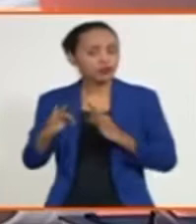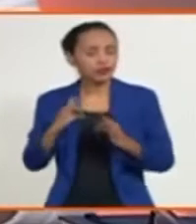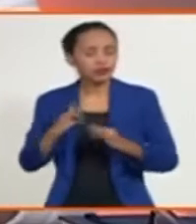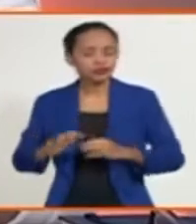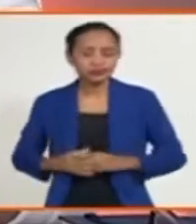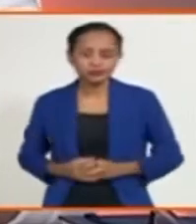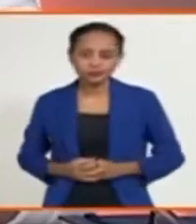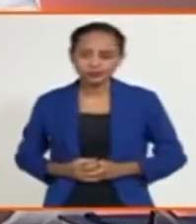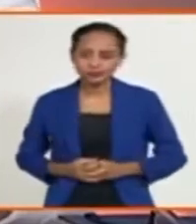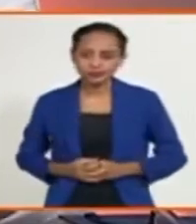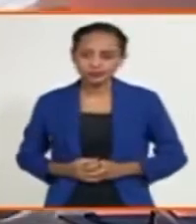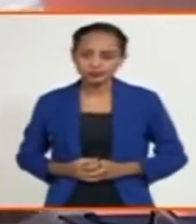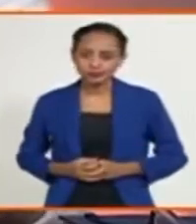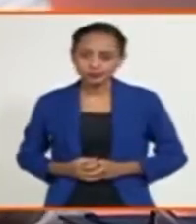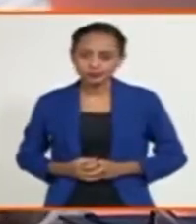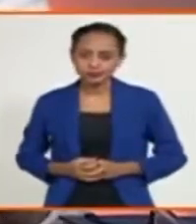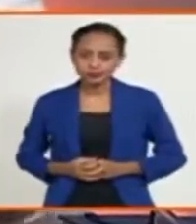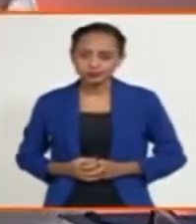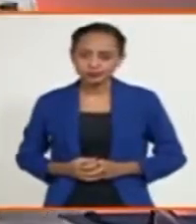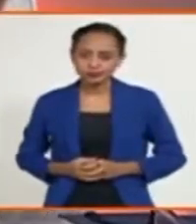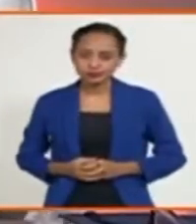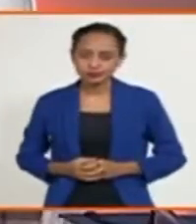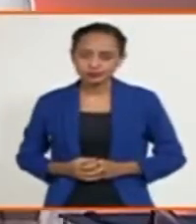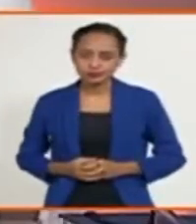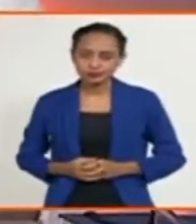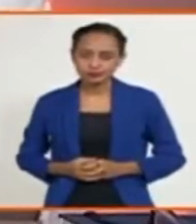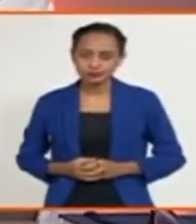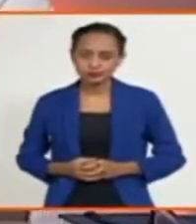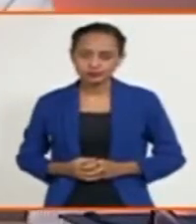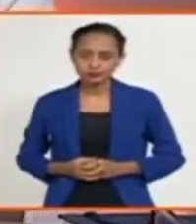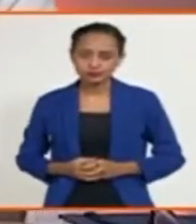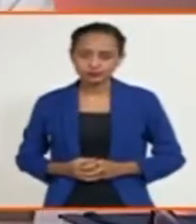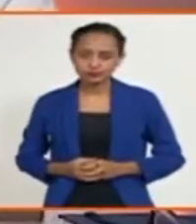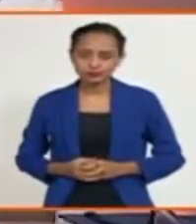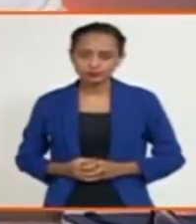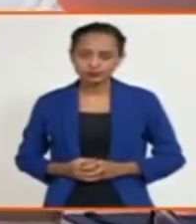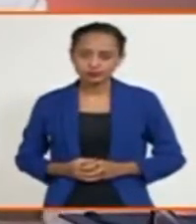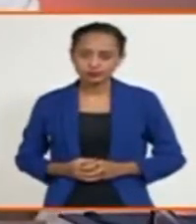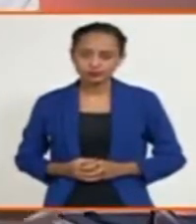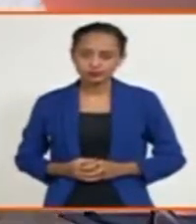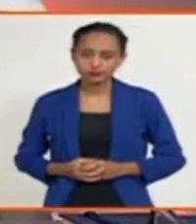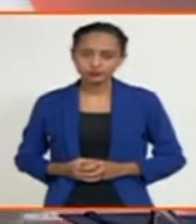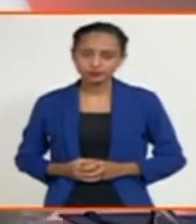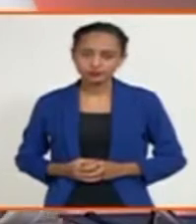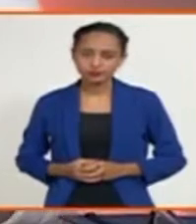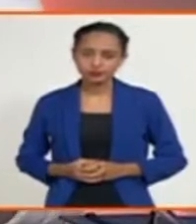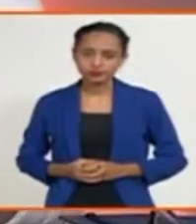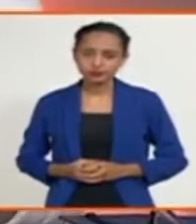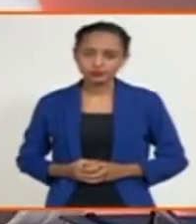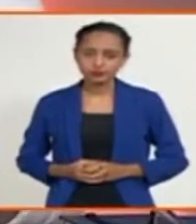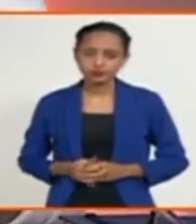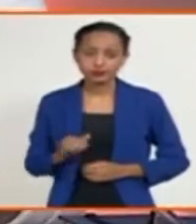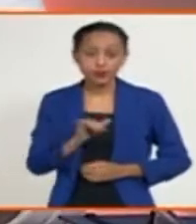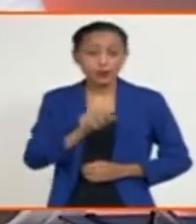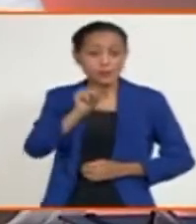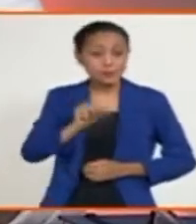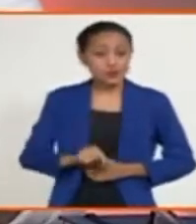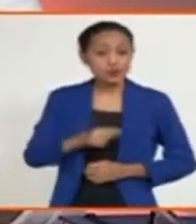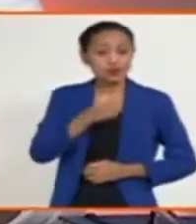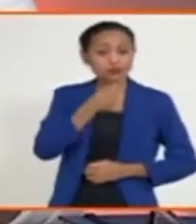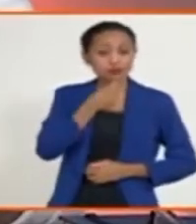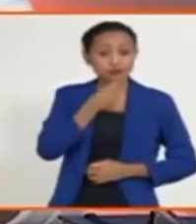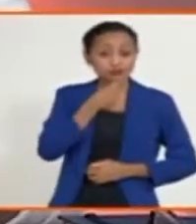desde una doble mirada desde un doble enfoque en primer lugar desde el punto de vista de las personas adultas mayores como